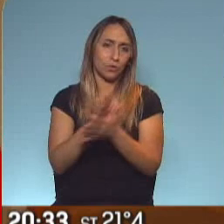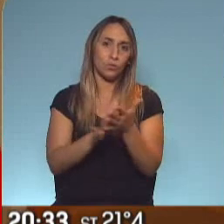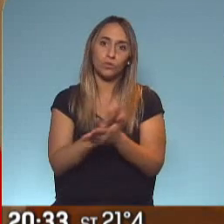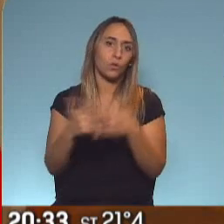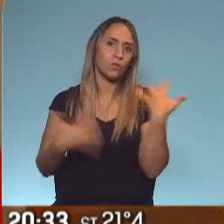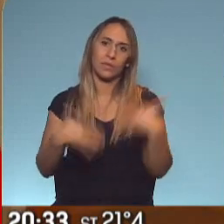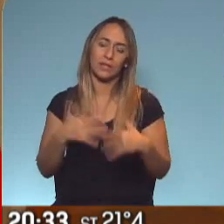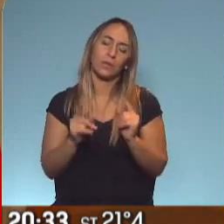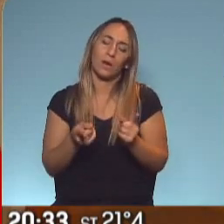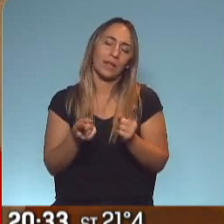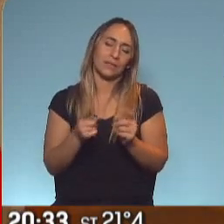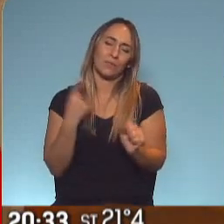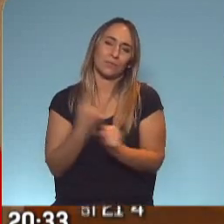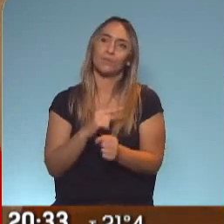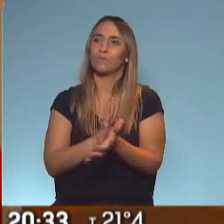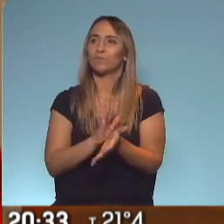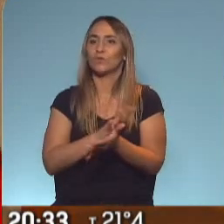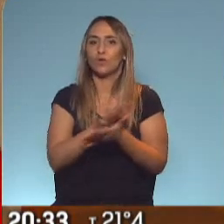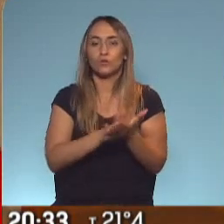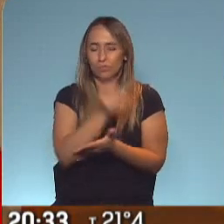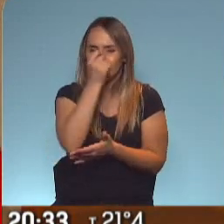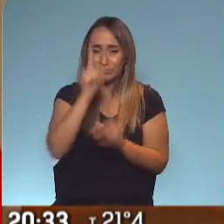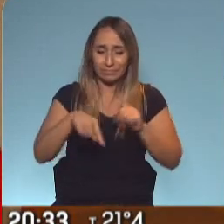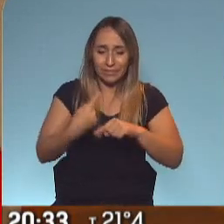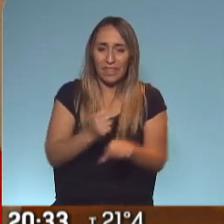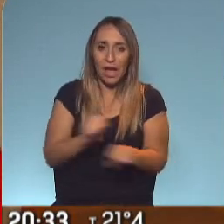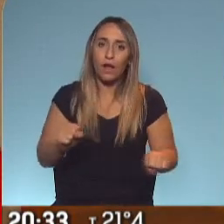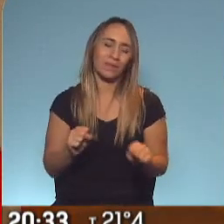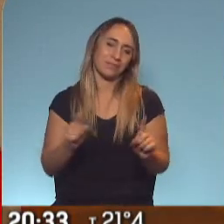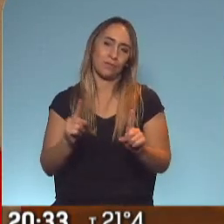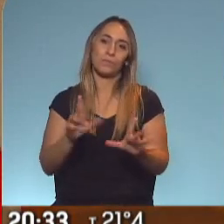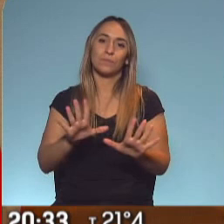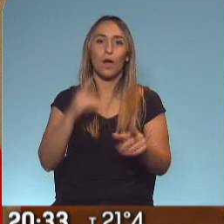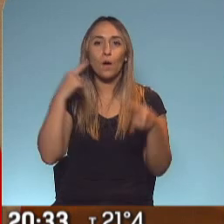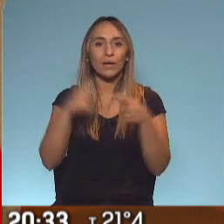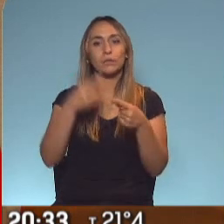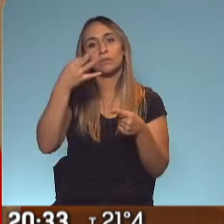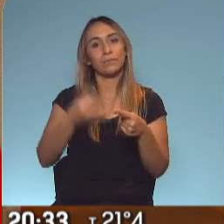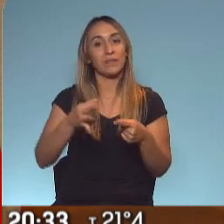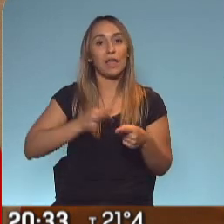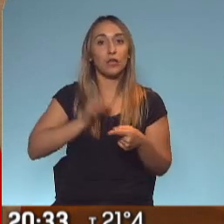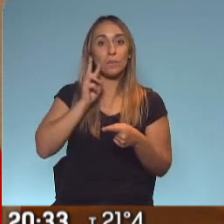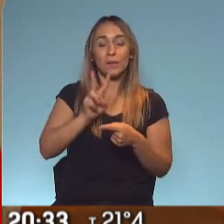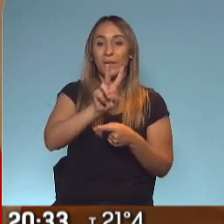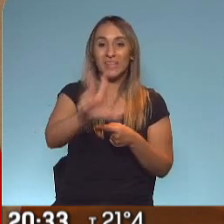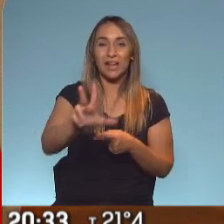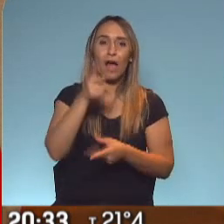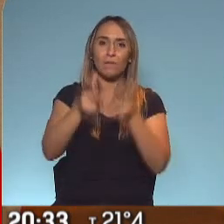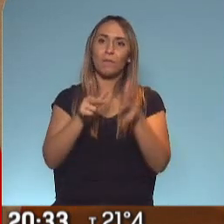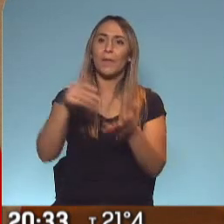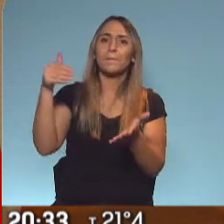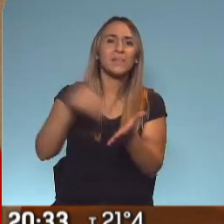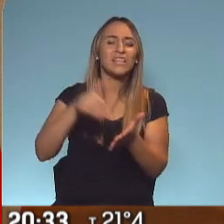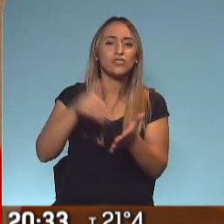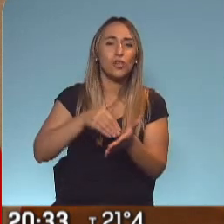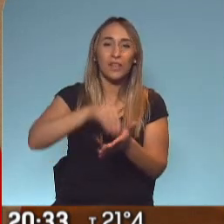es imposible que la solución sea de un día para el otro, así que ojalá que por lo menos de aquí al 2023, tantos millones, no hablamos de argentinos solamente, hablamos